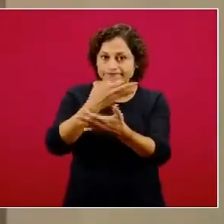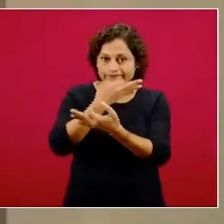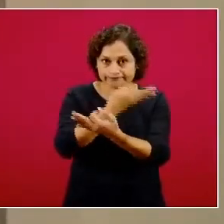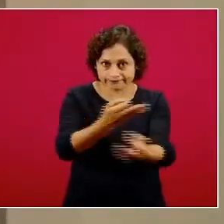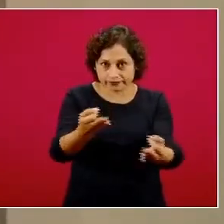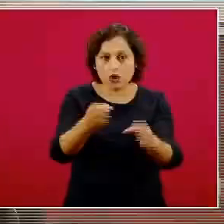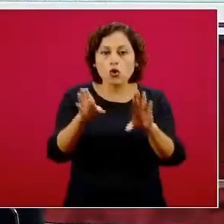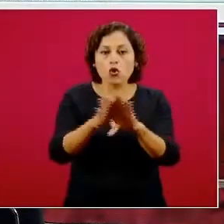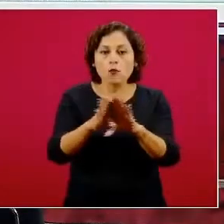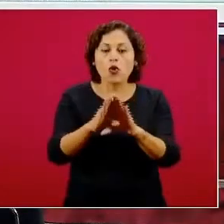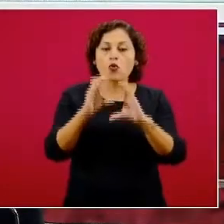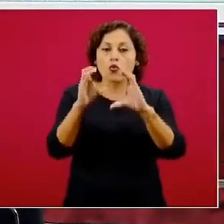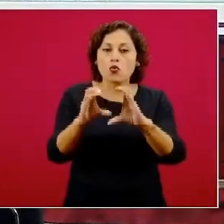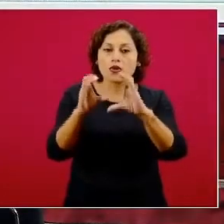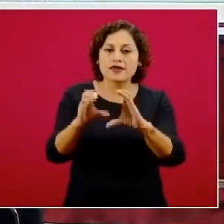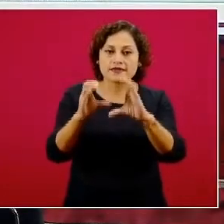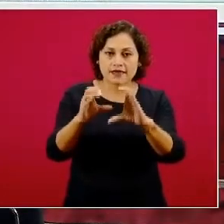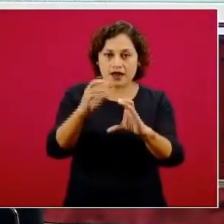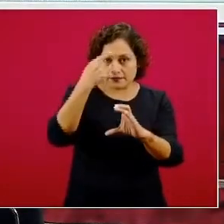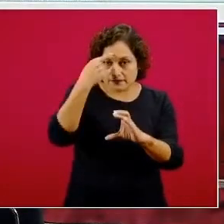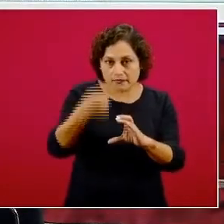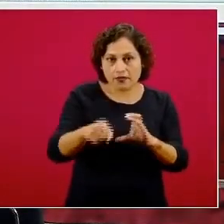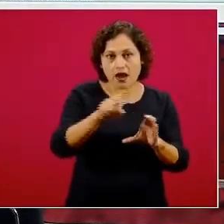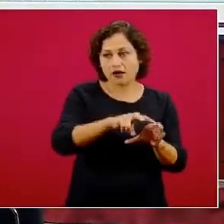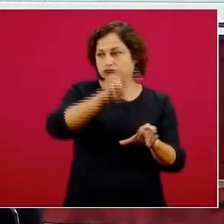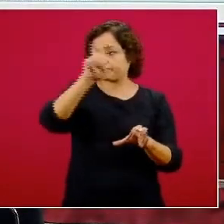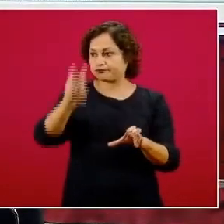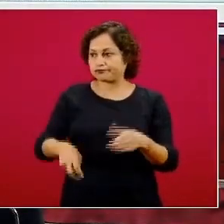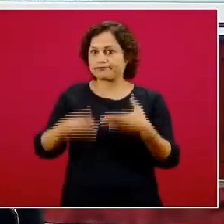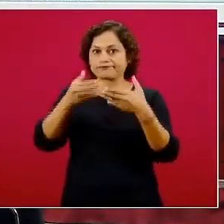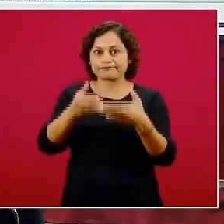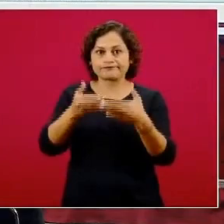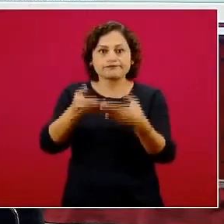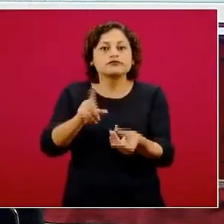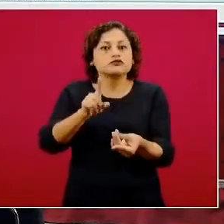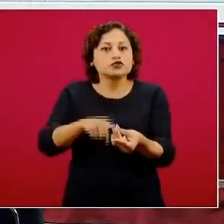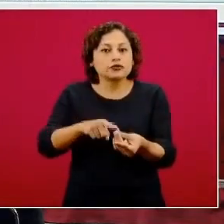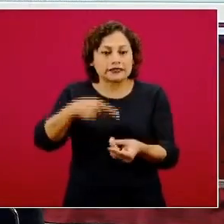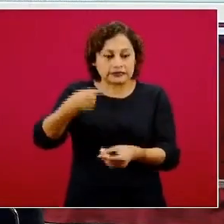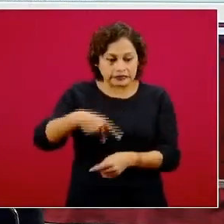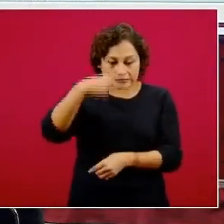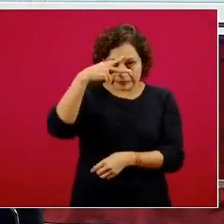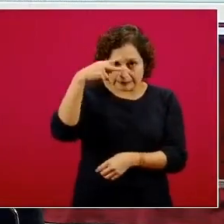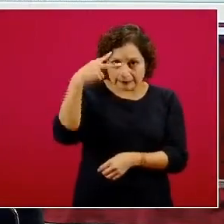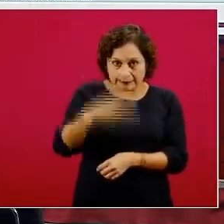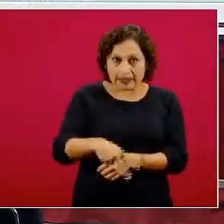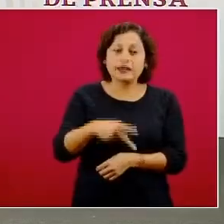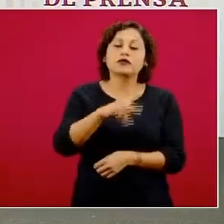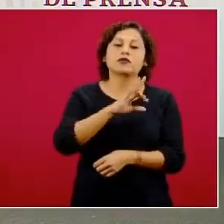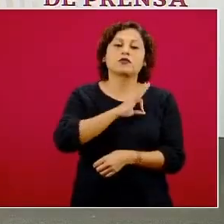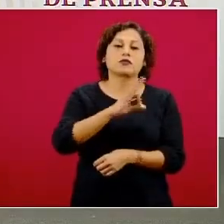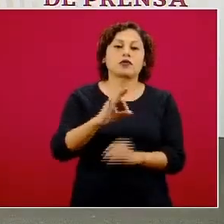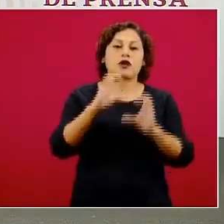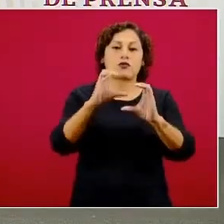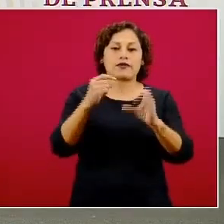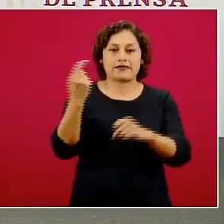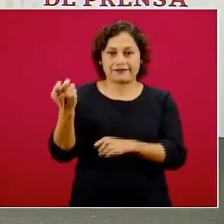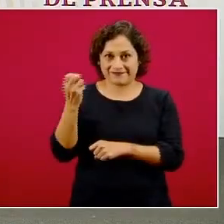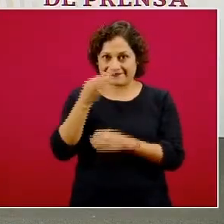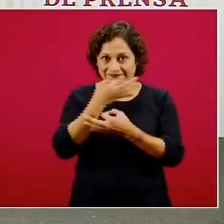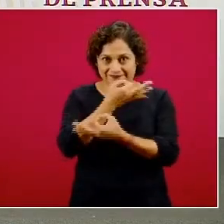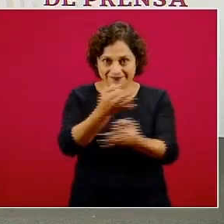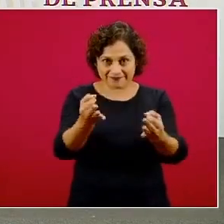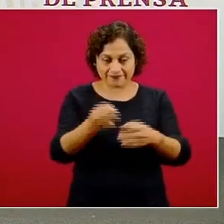que se encontraban varadas y que pues por lo cual fue importante también emitir un aviso específico